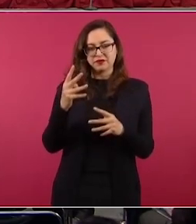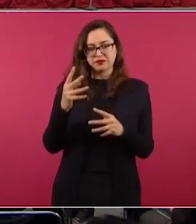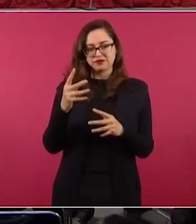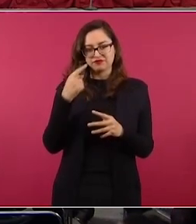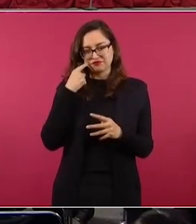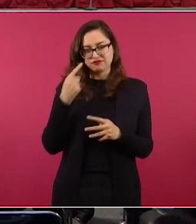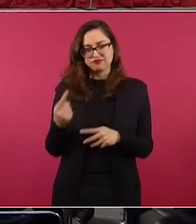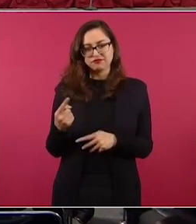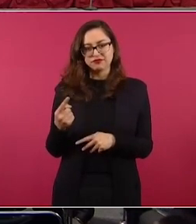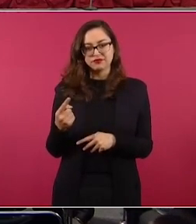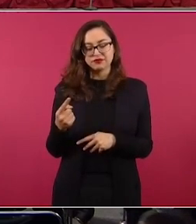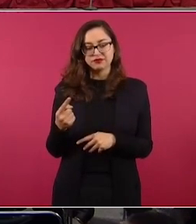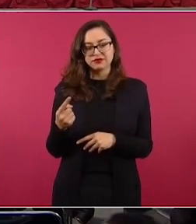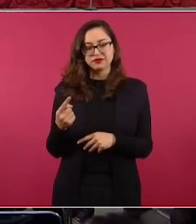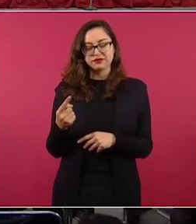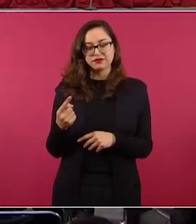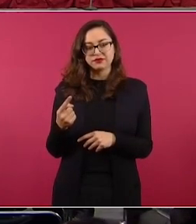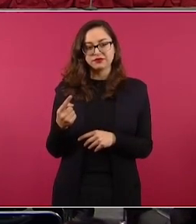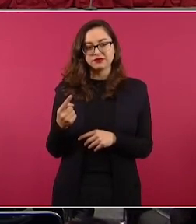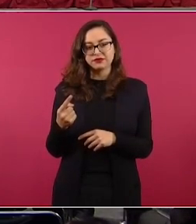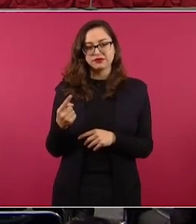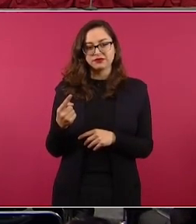Mire.